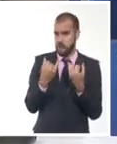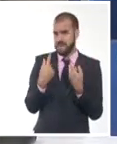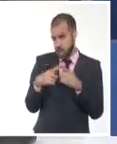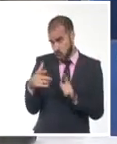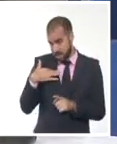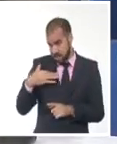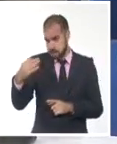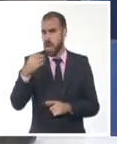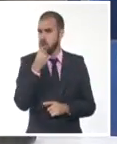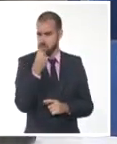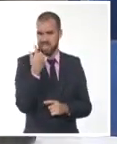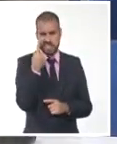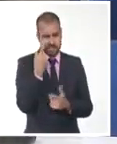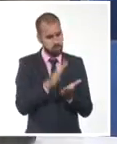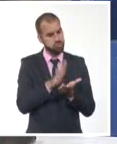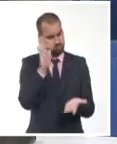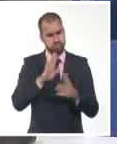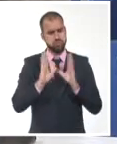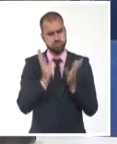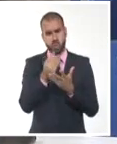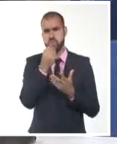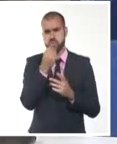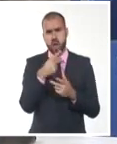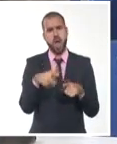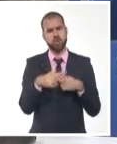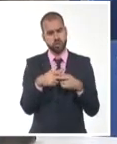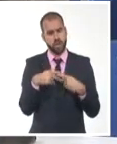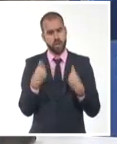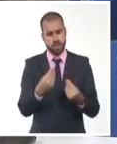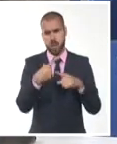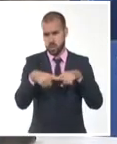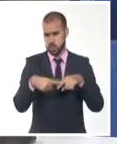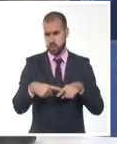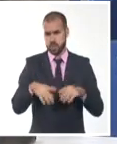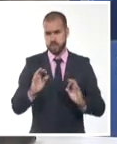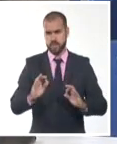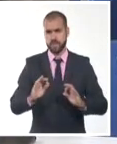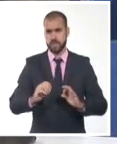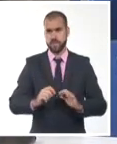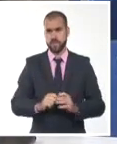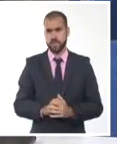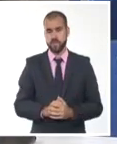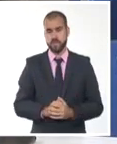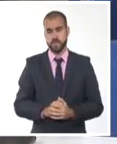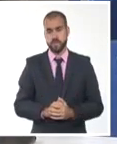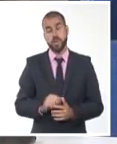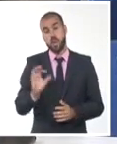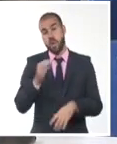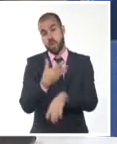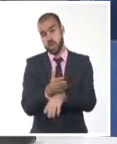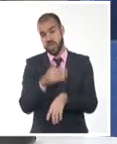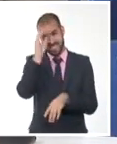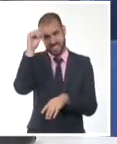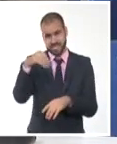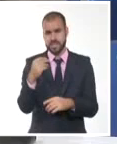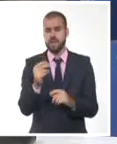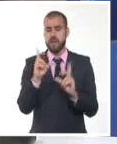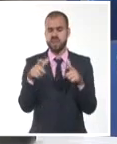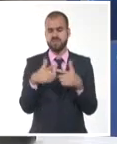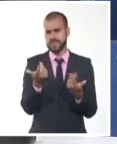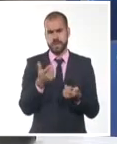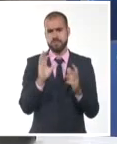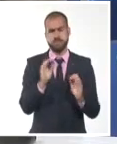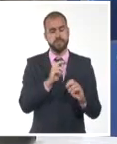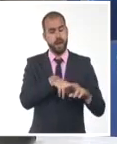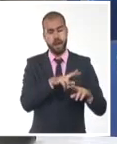sin dudas, de compromiso serio en la solución de estos conflictos, o la muy tardía reunión bilateral entre La Habana y